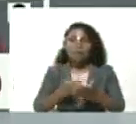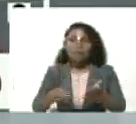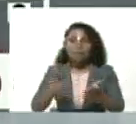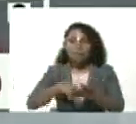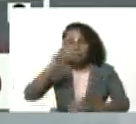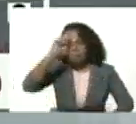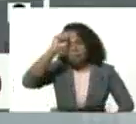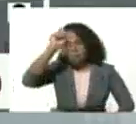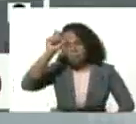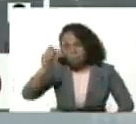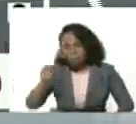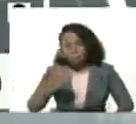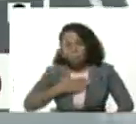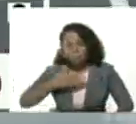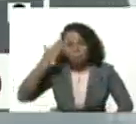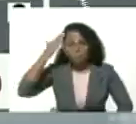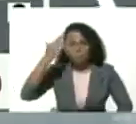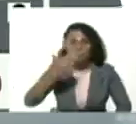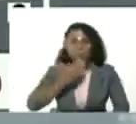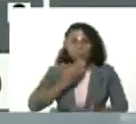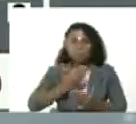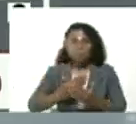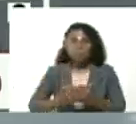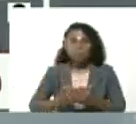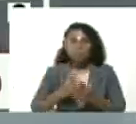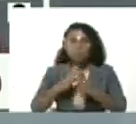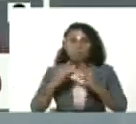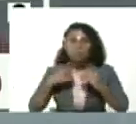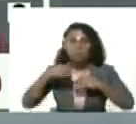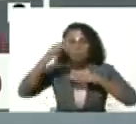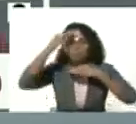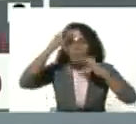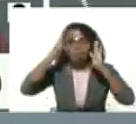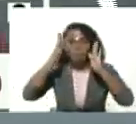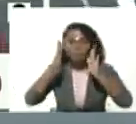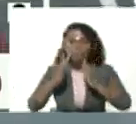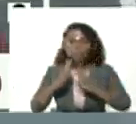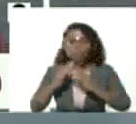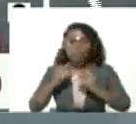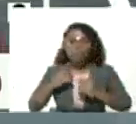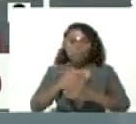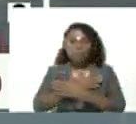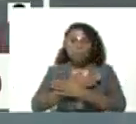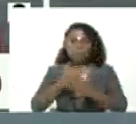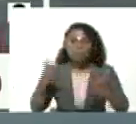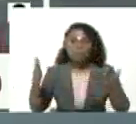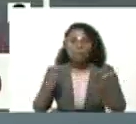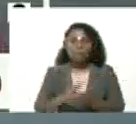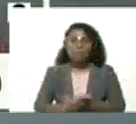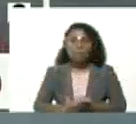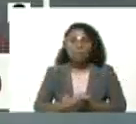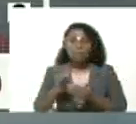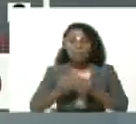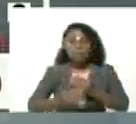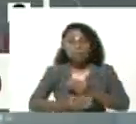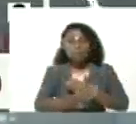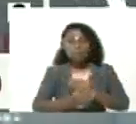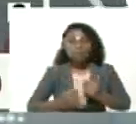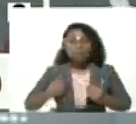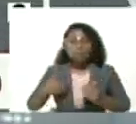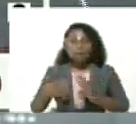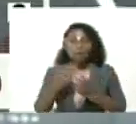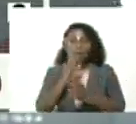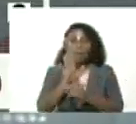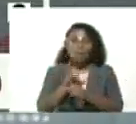comandante, muchísimas gracias por toda la atención y sobre todo la solidaridad, que más allá del aspecto